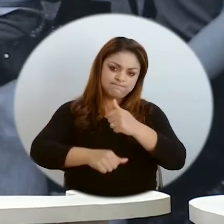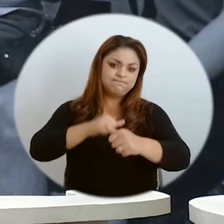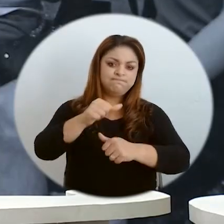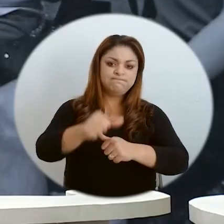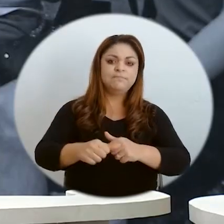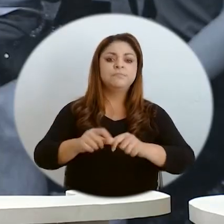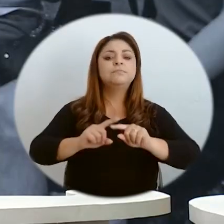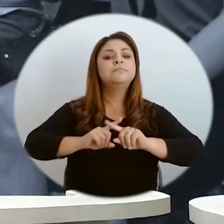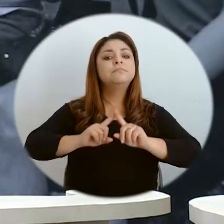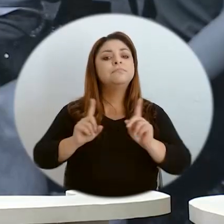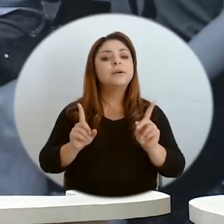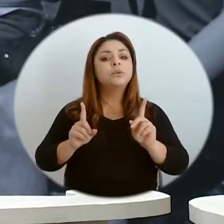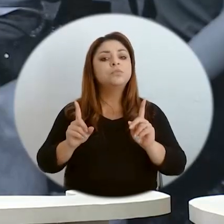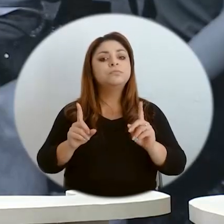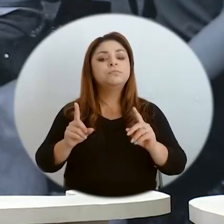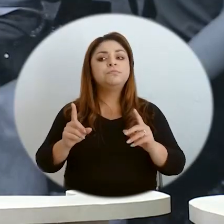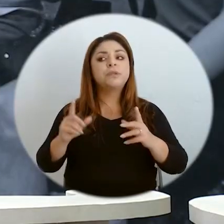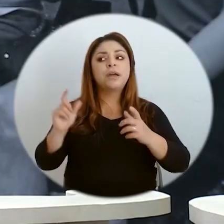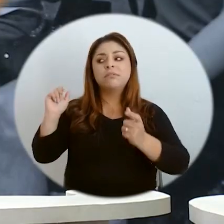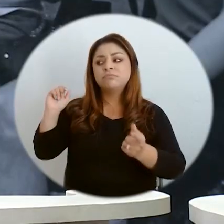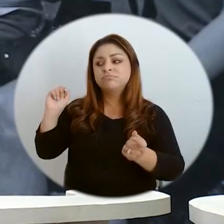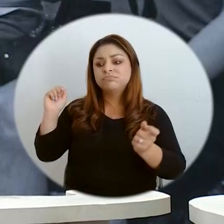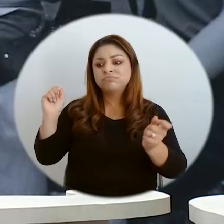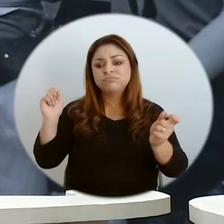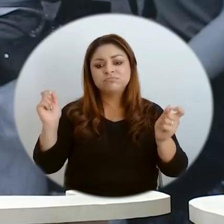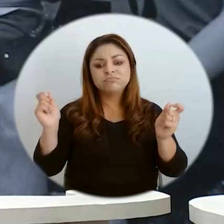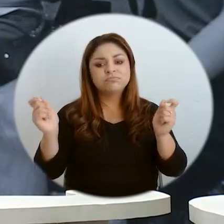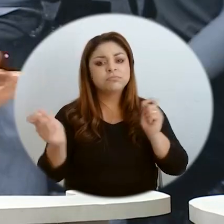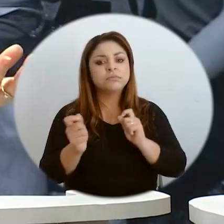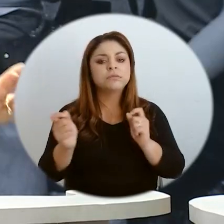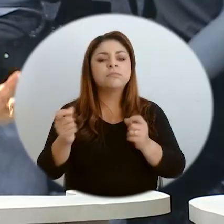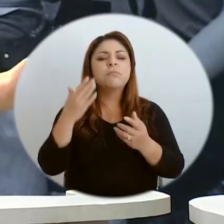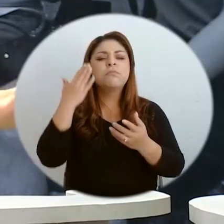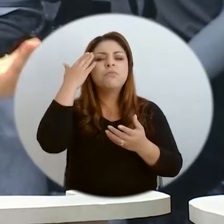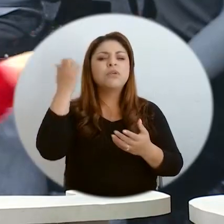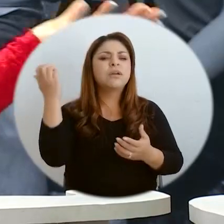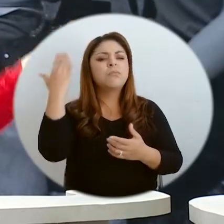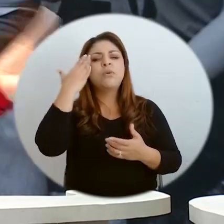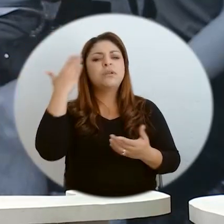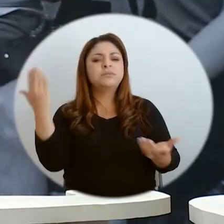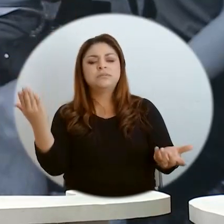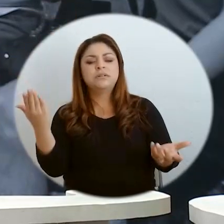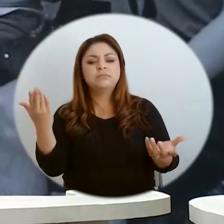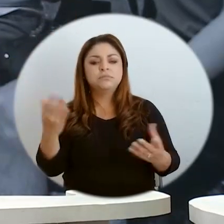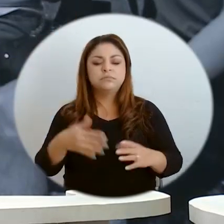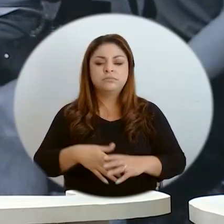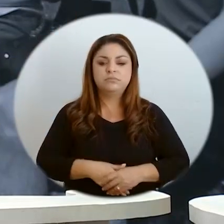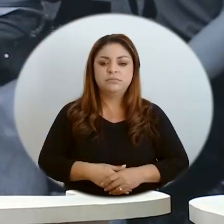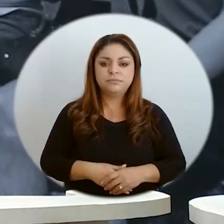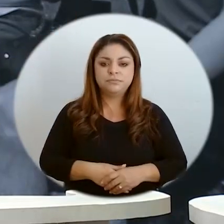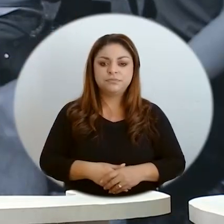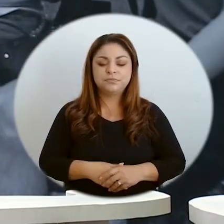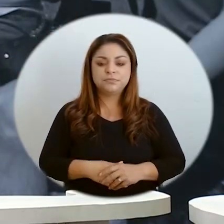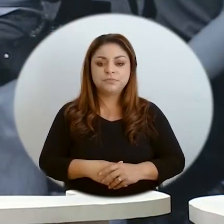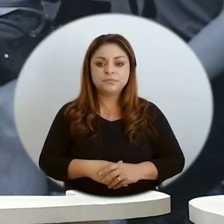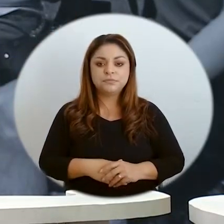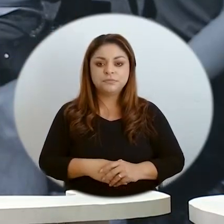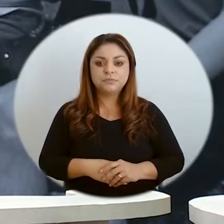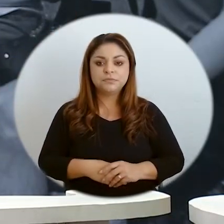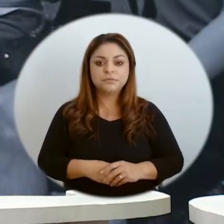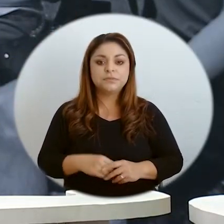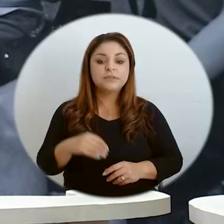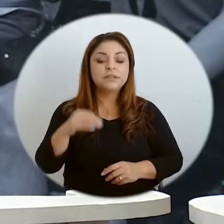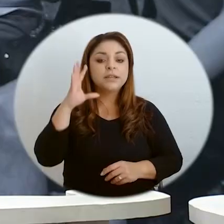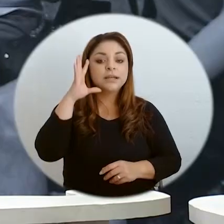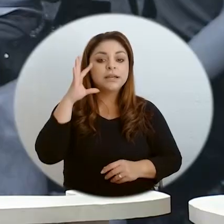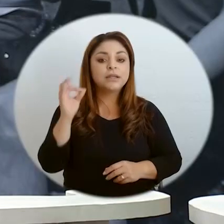qué seguir luchando. Pero ¿qué de todo este logro realmente es lo que les molesta en última instancia? Yo creo que